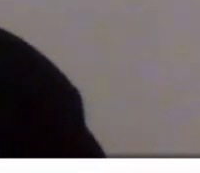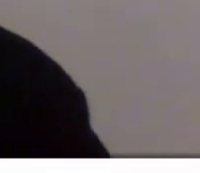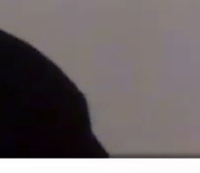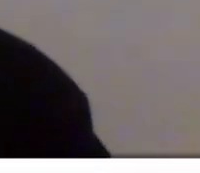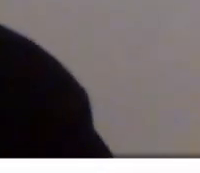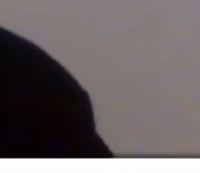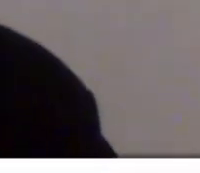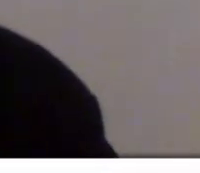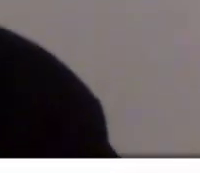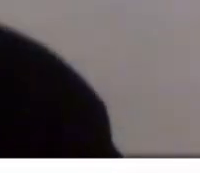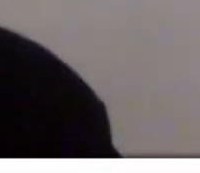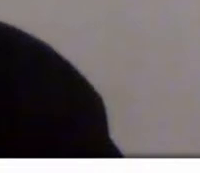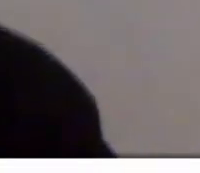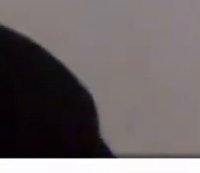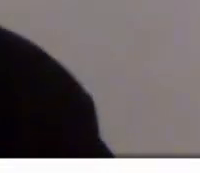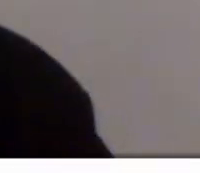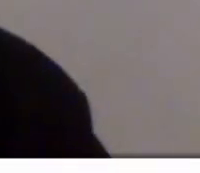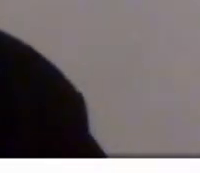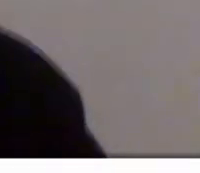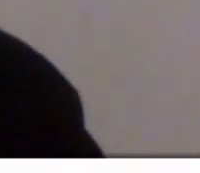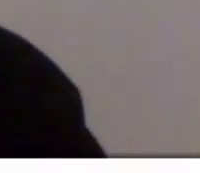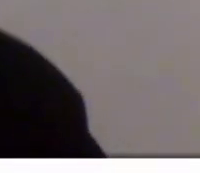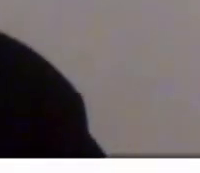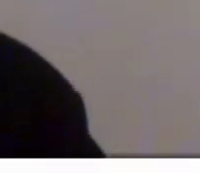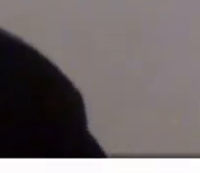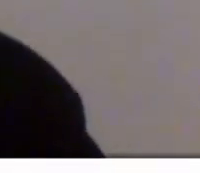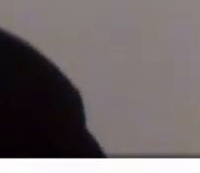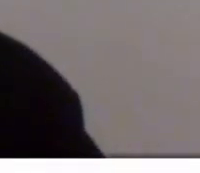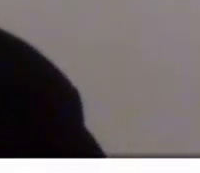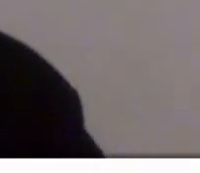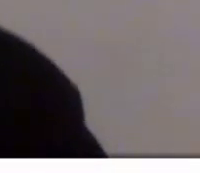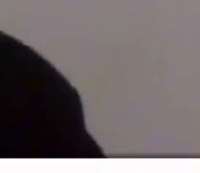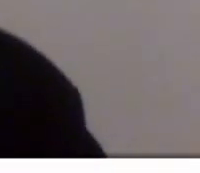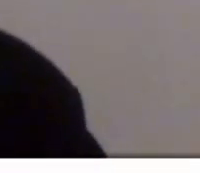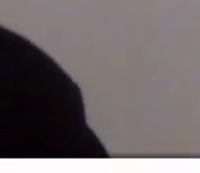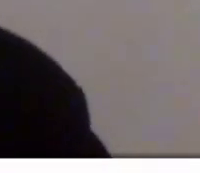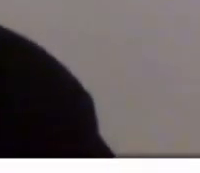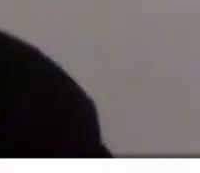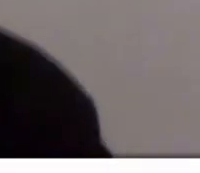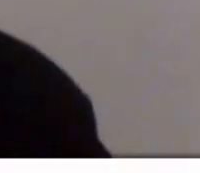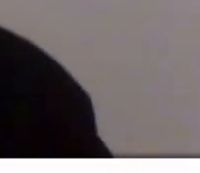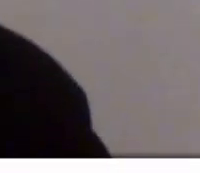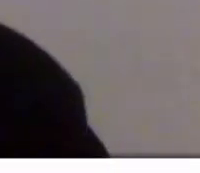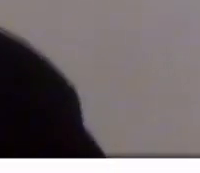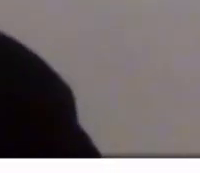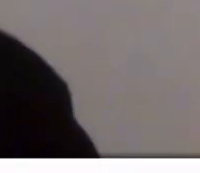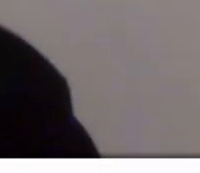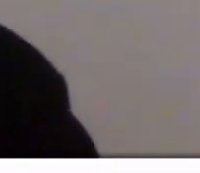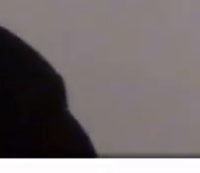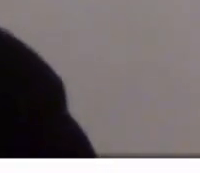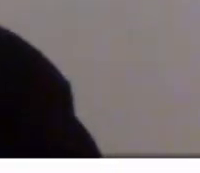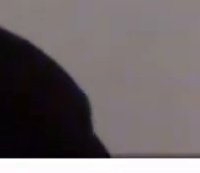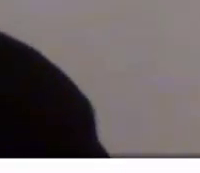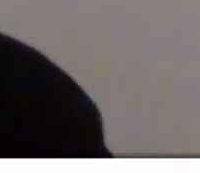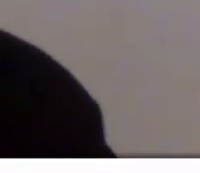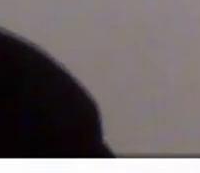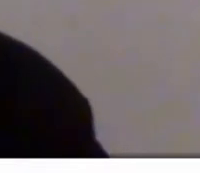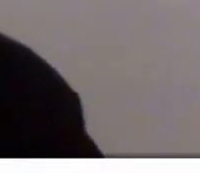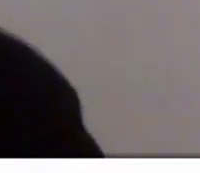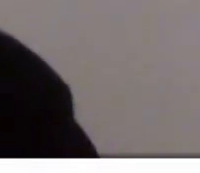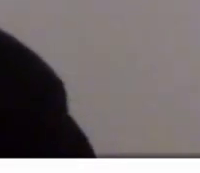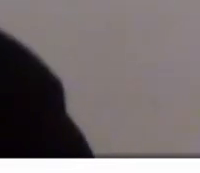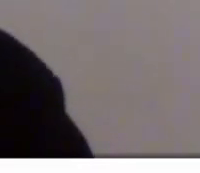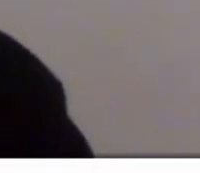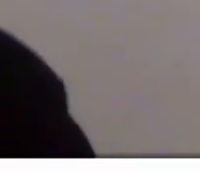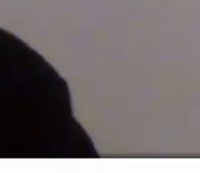nosotros. Por los sueños colectivos inconclusos. Feliz 25 de mayo, aunque